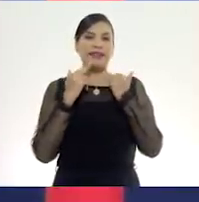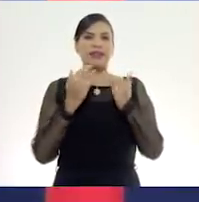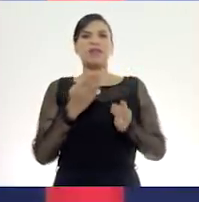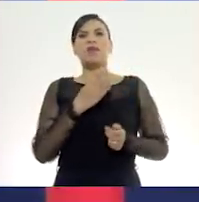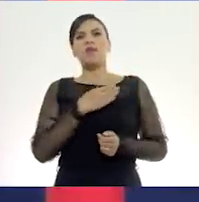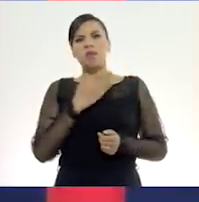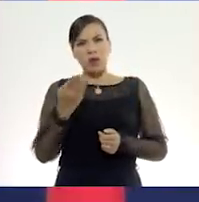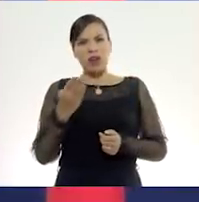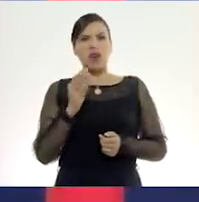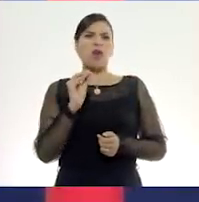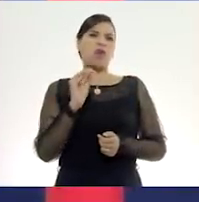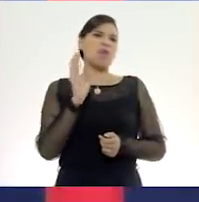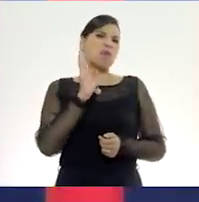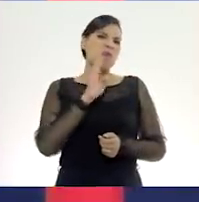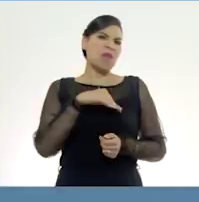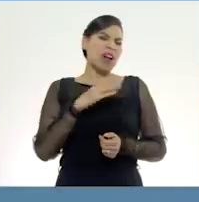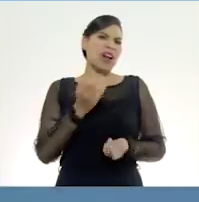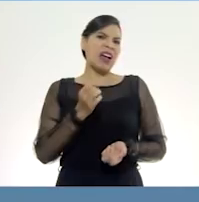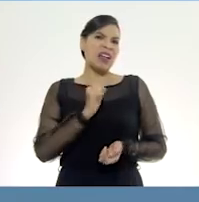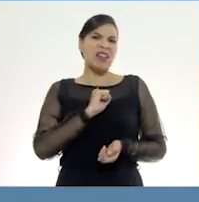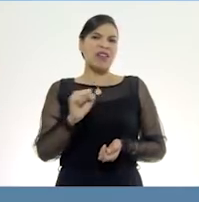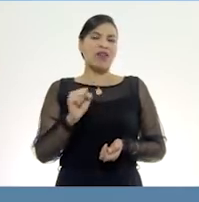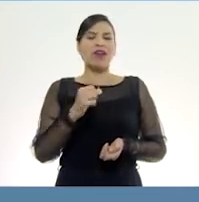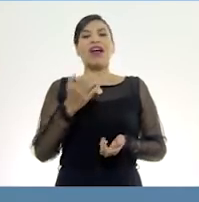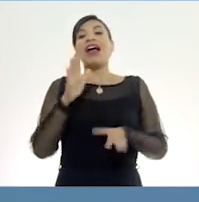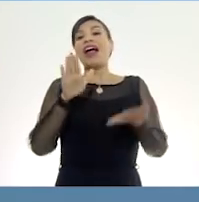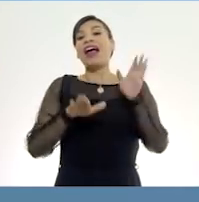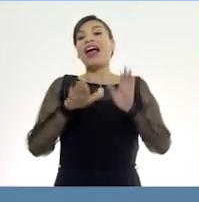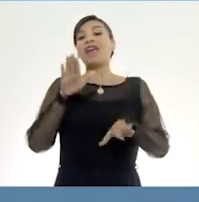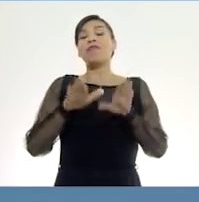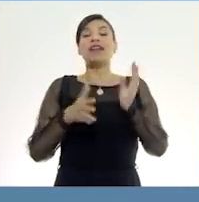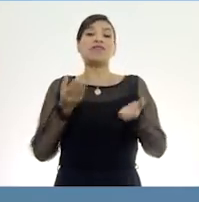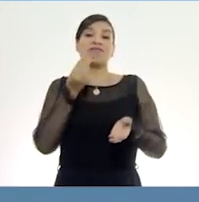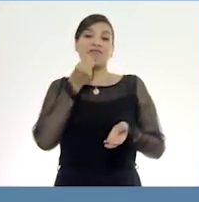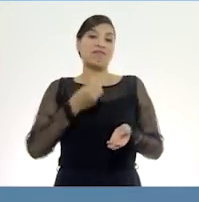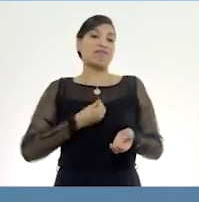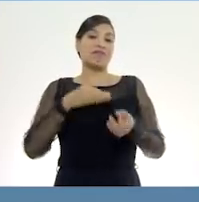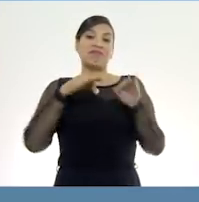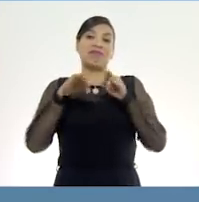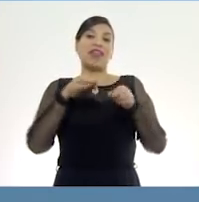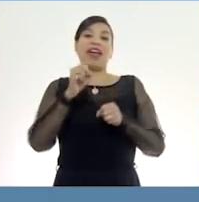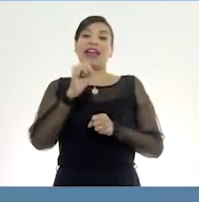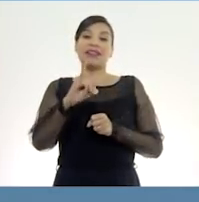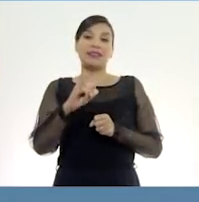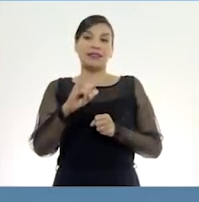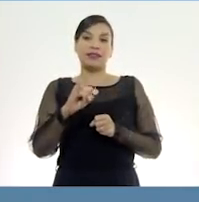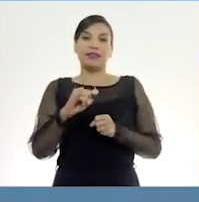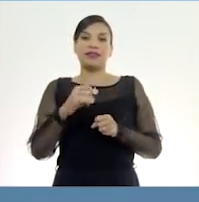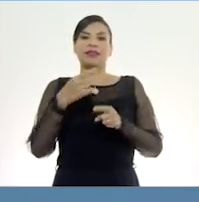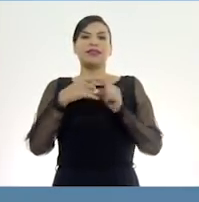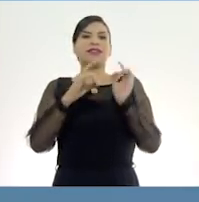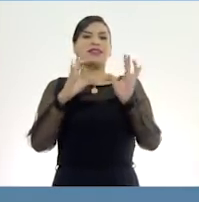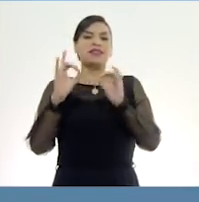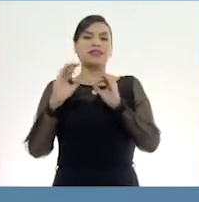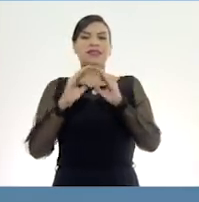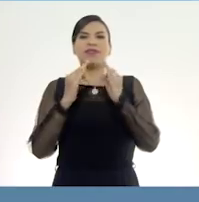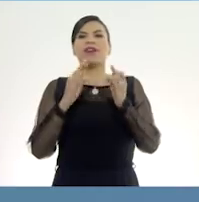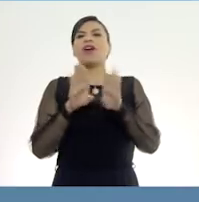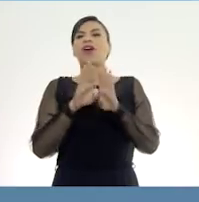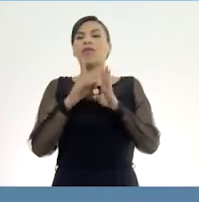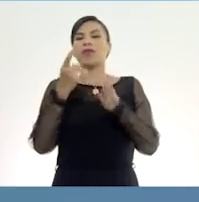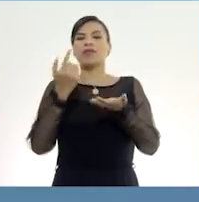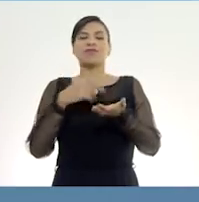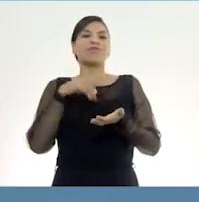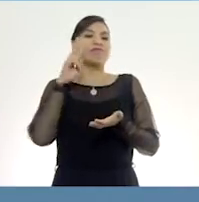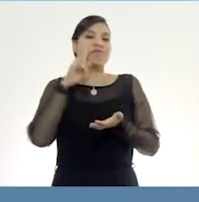bueno o malo? Pues a veces no nos queda de otra más que trabajar así. Las condiciones nos han orillado